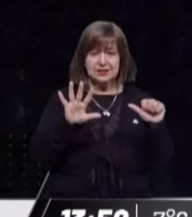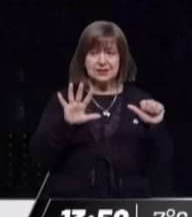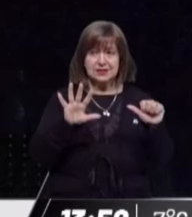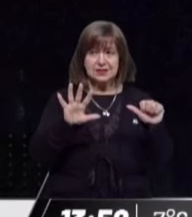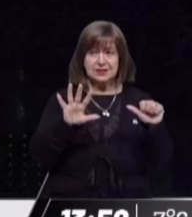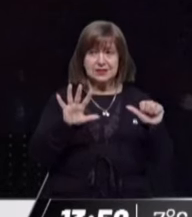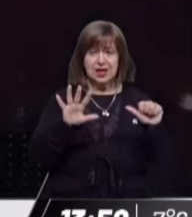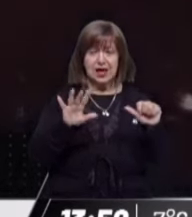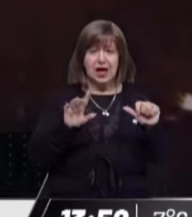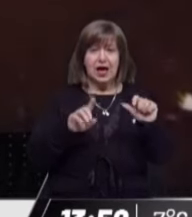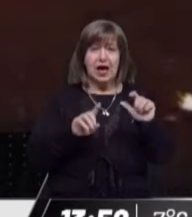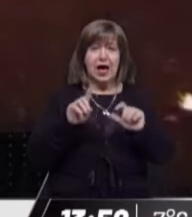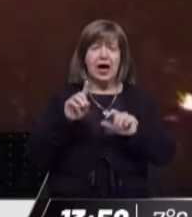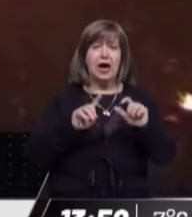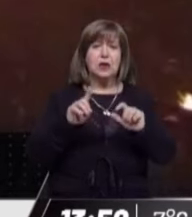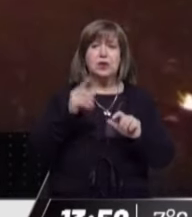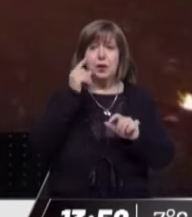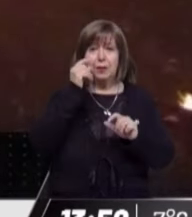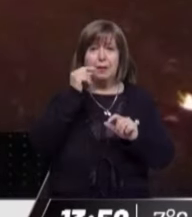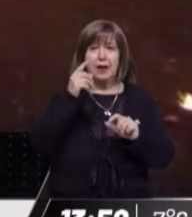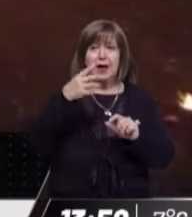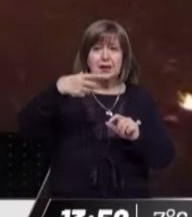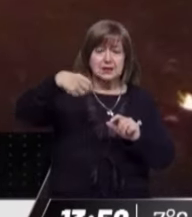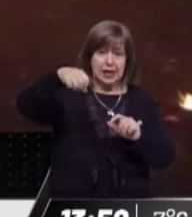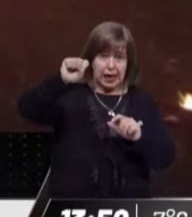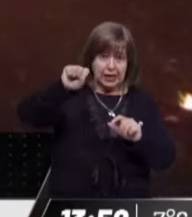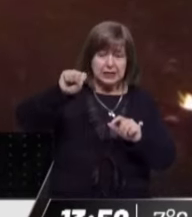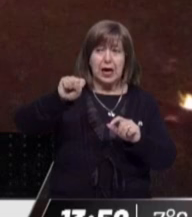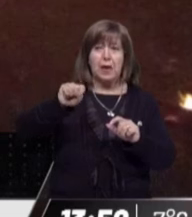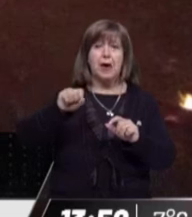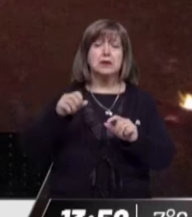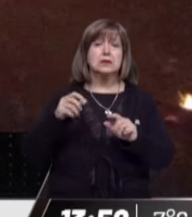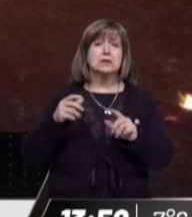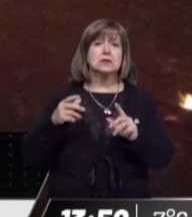sus padres porque no tenían a dónde ir anoche. Así que